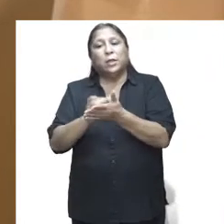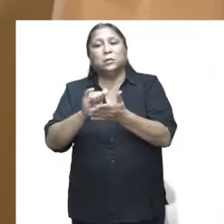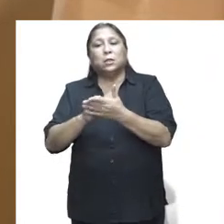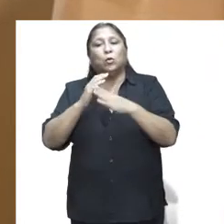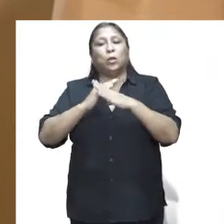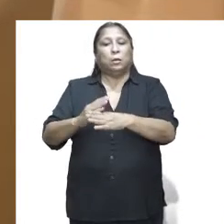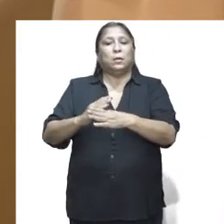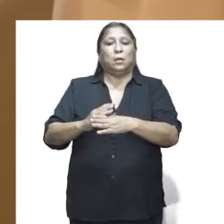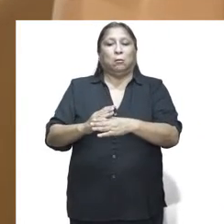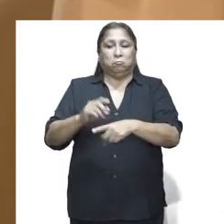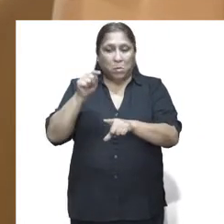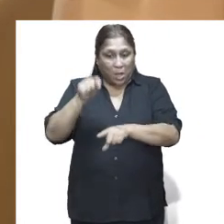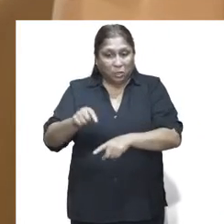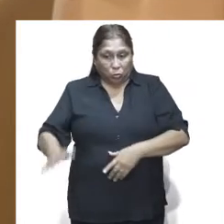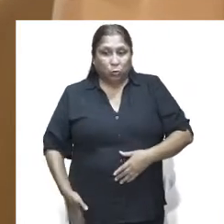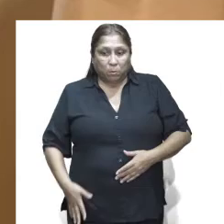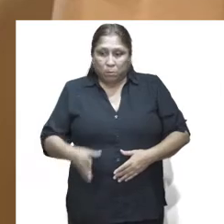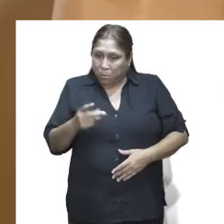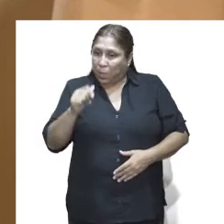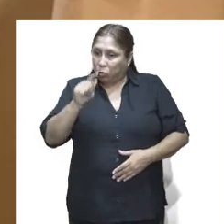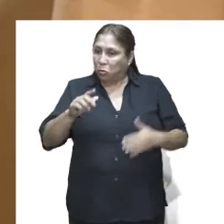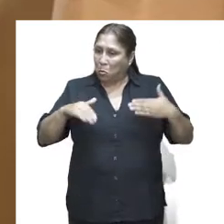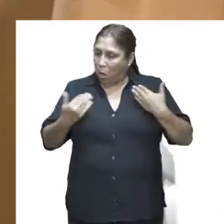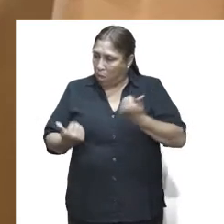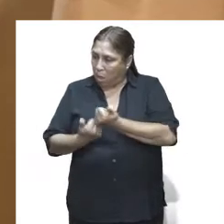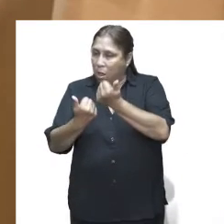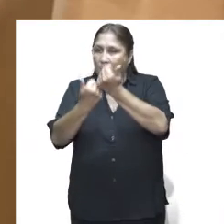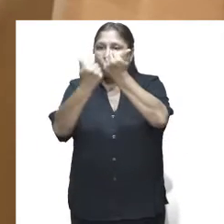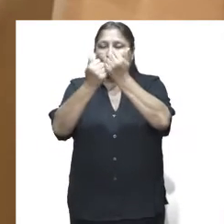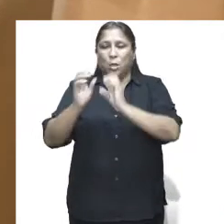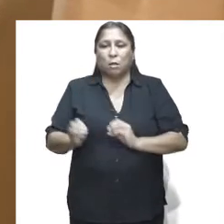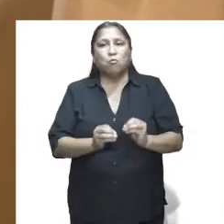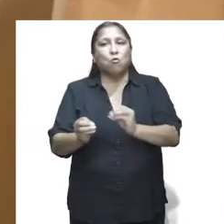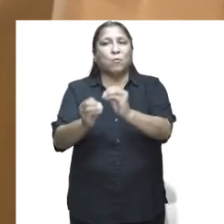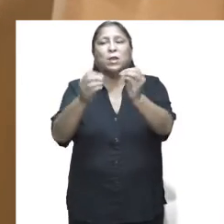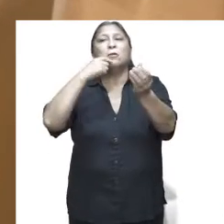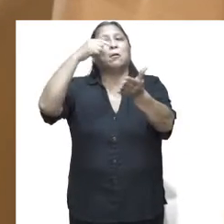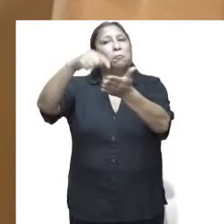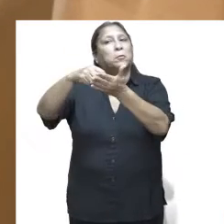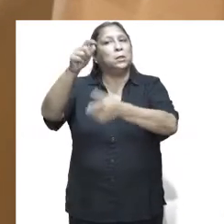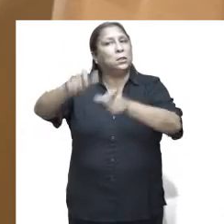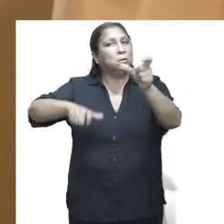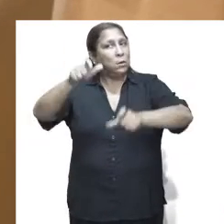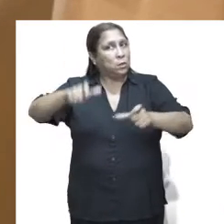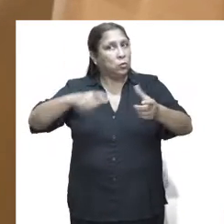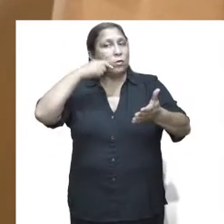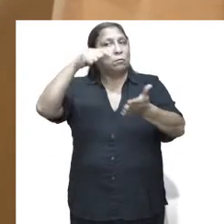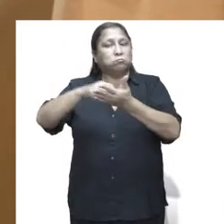adiestrados para dar esta facilidad a la persona y la seguridad de estar desplazando